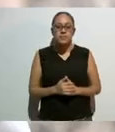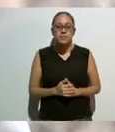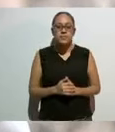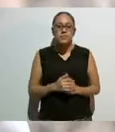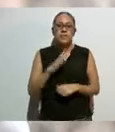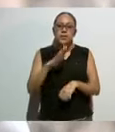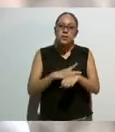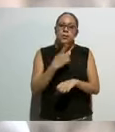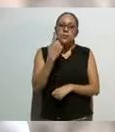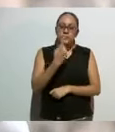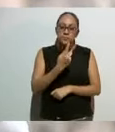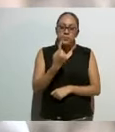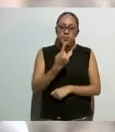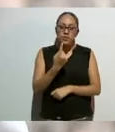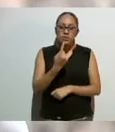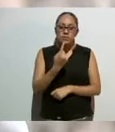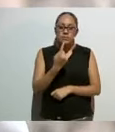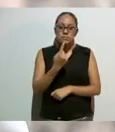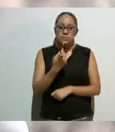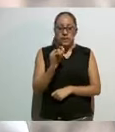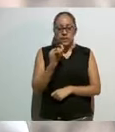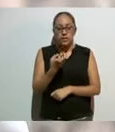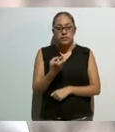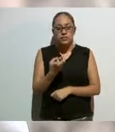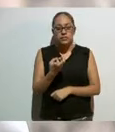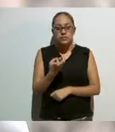porque la propiedad